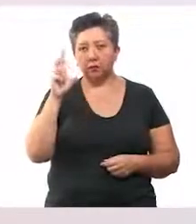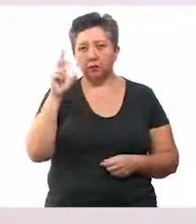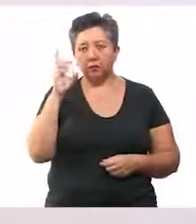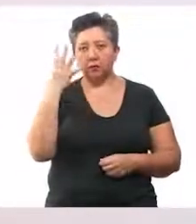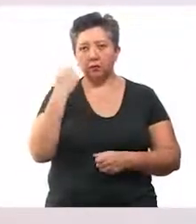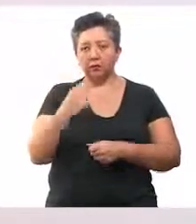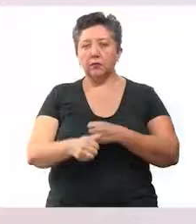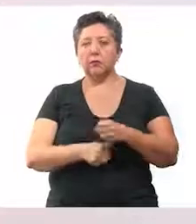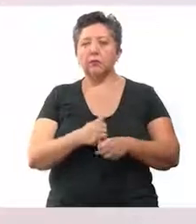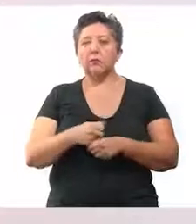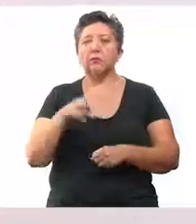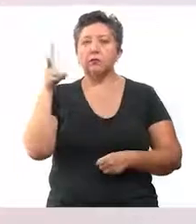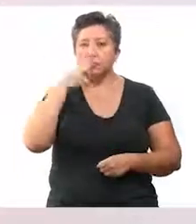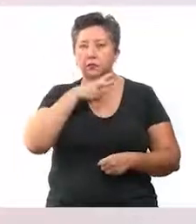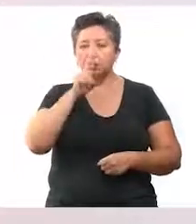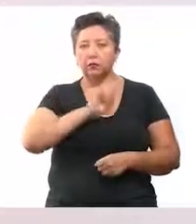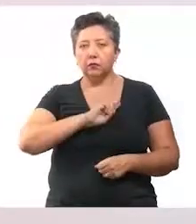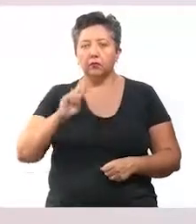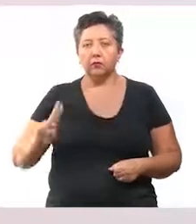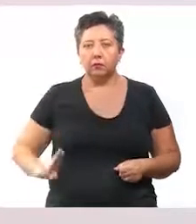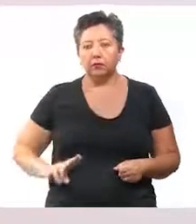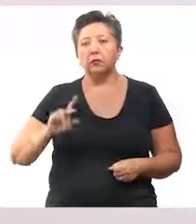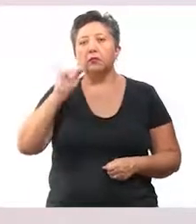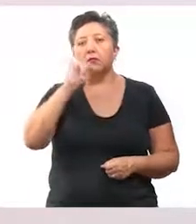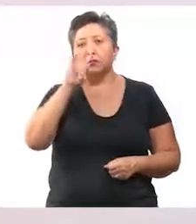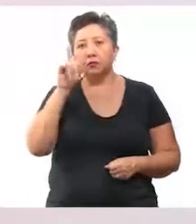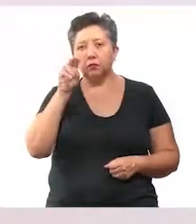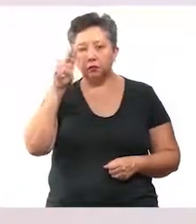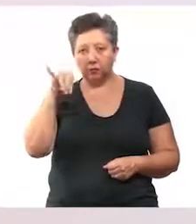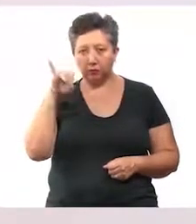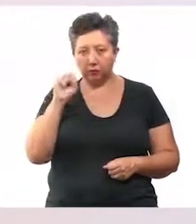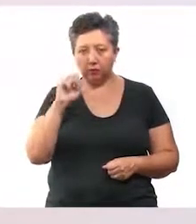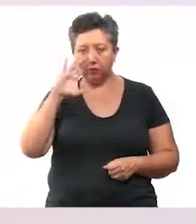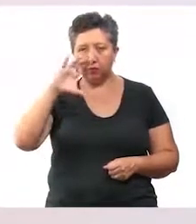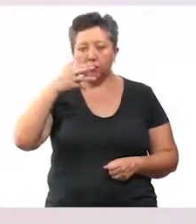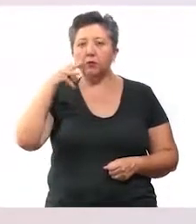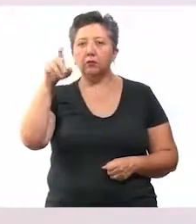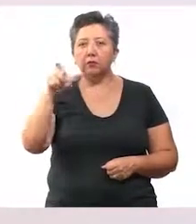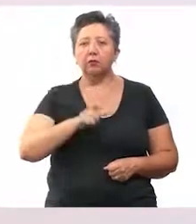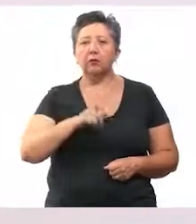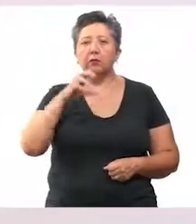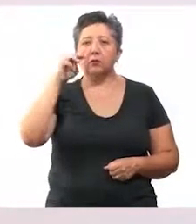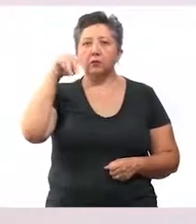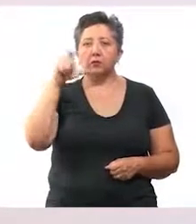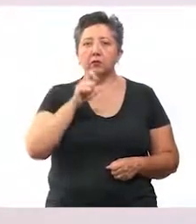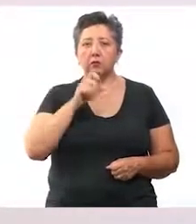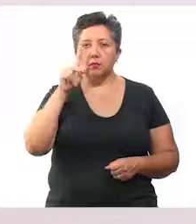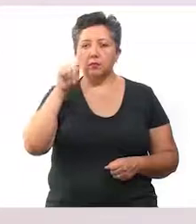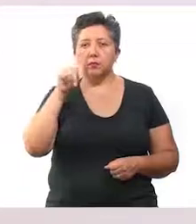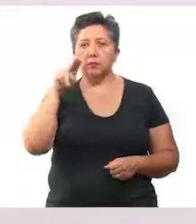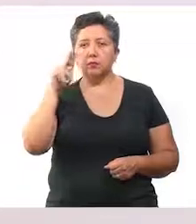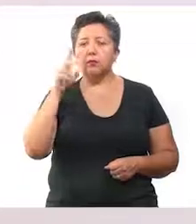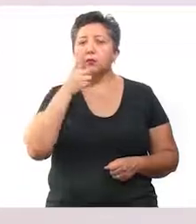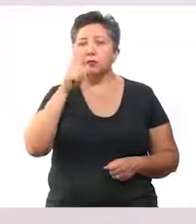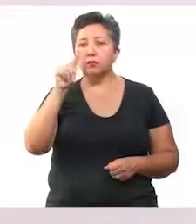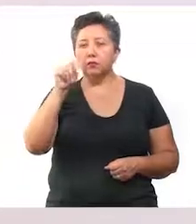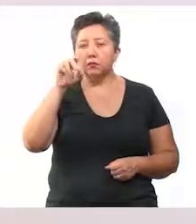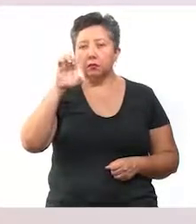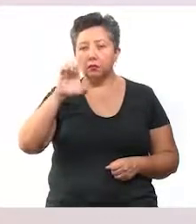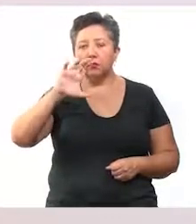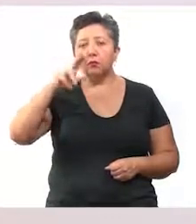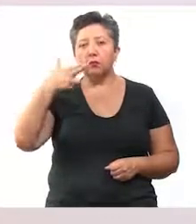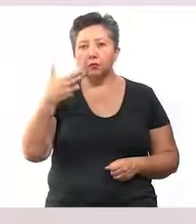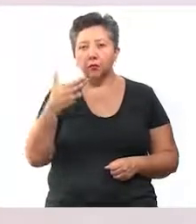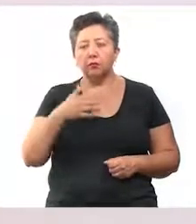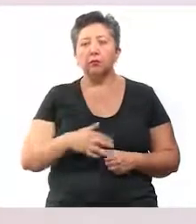a 39 años en Valladolid, Humán, Tizimín, Unucma, Chemash, Oxcuzcap, Maxcanú, Acanque, Teco,